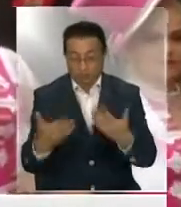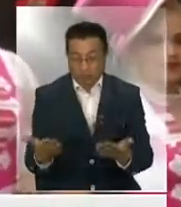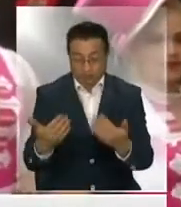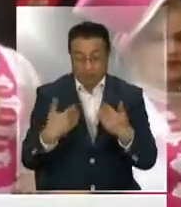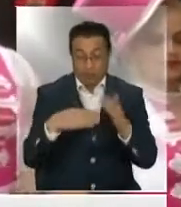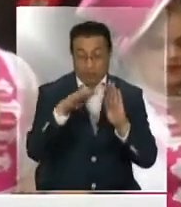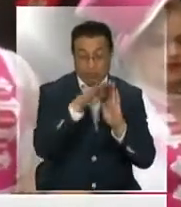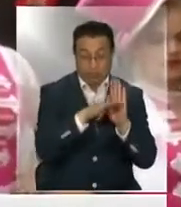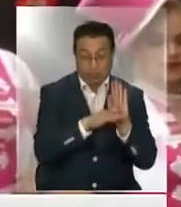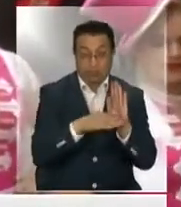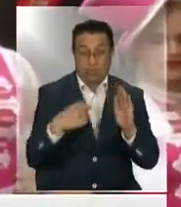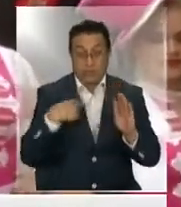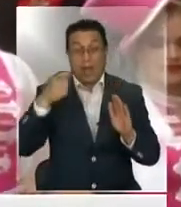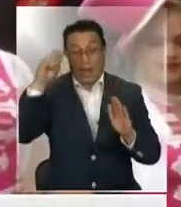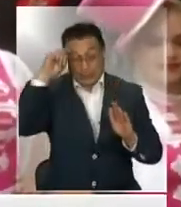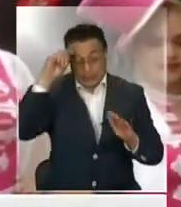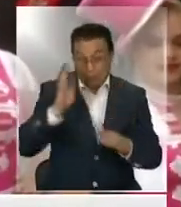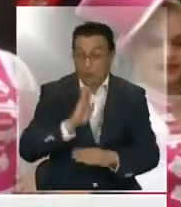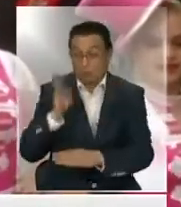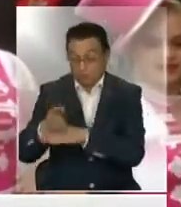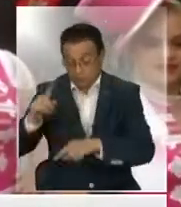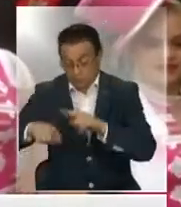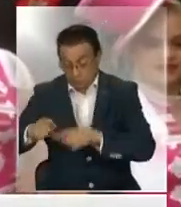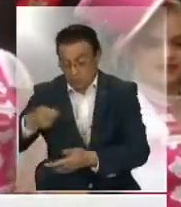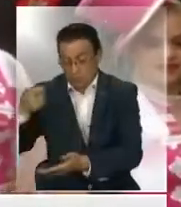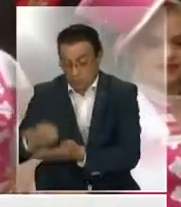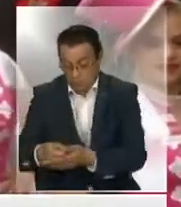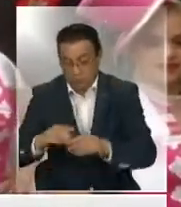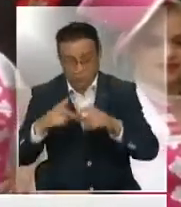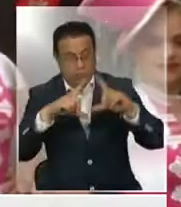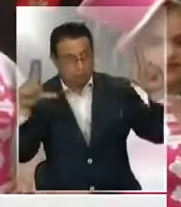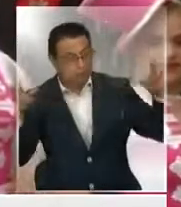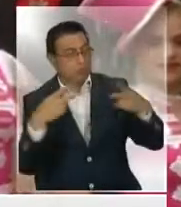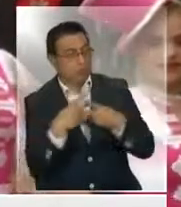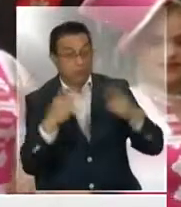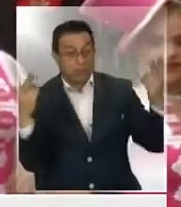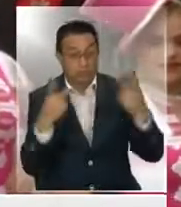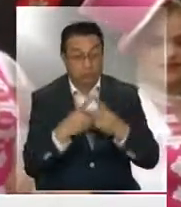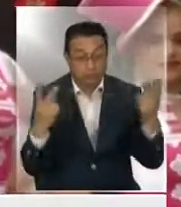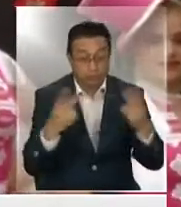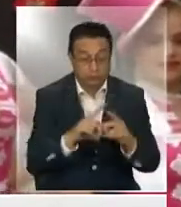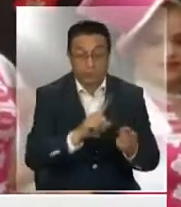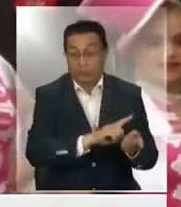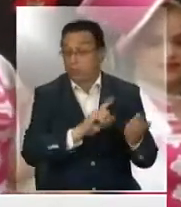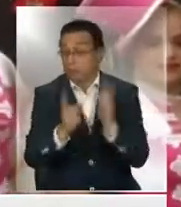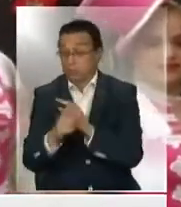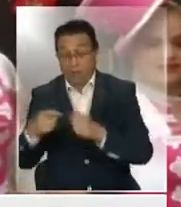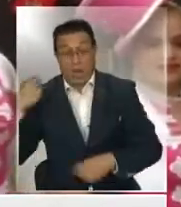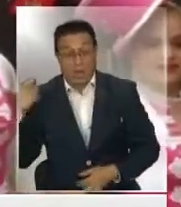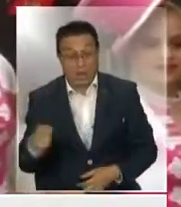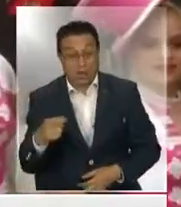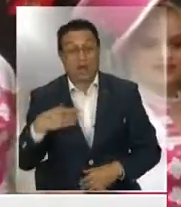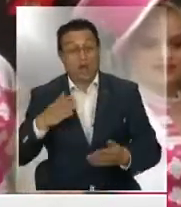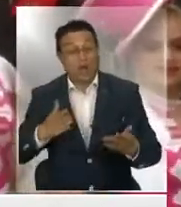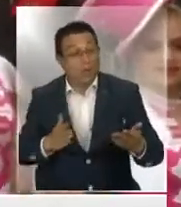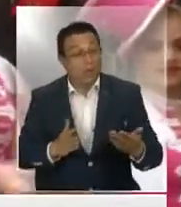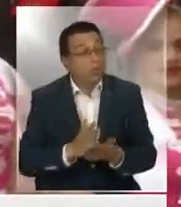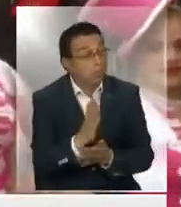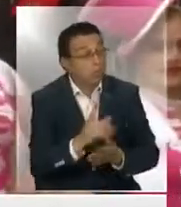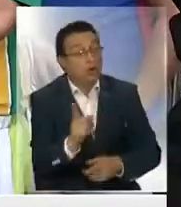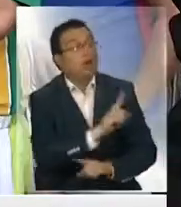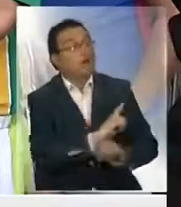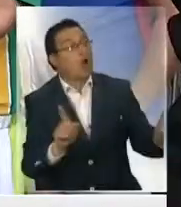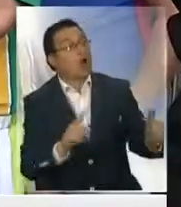de que salimos a Rancagua, pagamos terreno Rancagua, pagamos toda la publicidad de Rancagua, los traslados, que es carísimo, y cuando ya vamos a debutar, lo dicen,